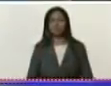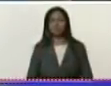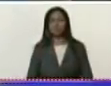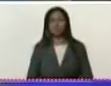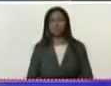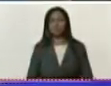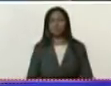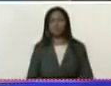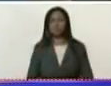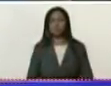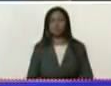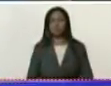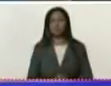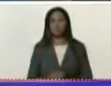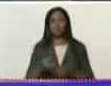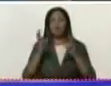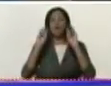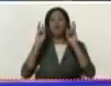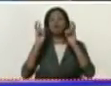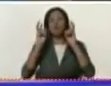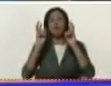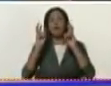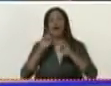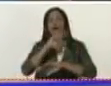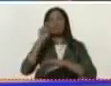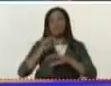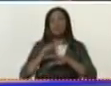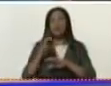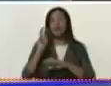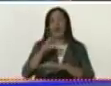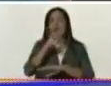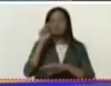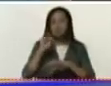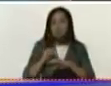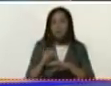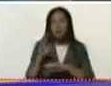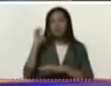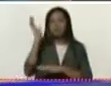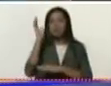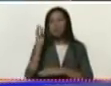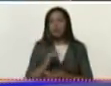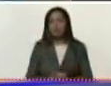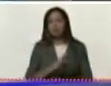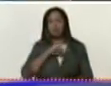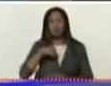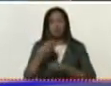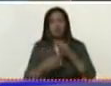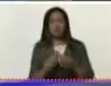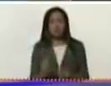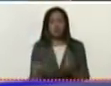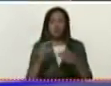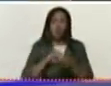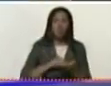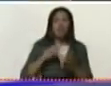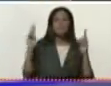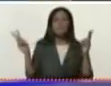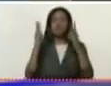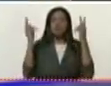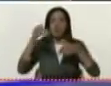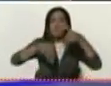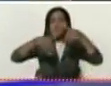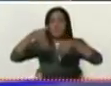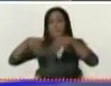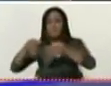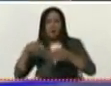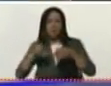Una nueva Asamblea. Y tengo fe absoluta, certeza en mi corazón, de que vamos a tener una gran victoria electoral en